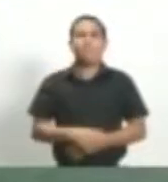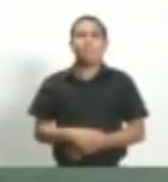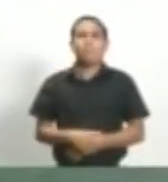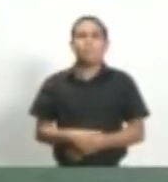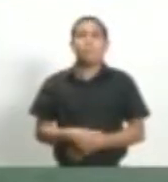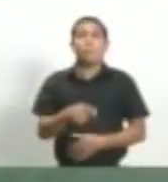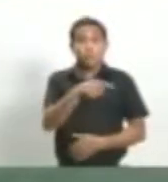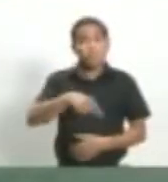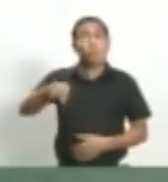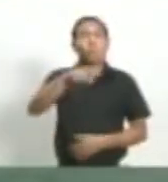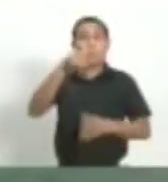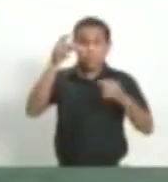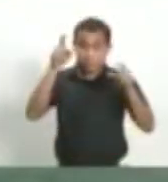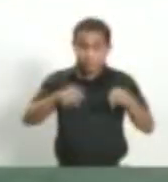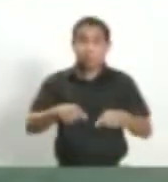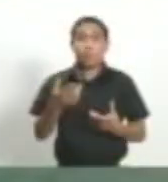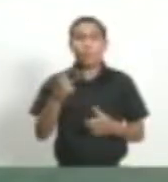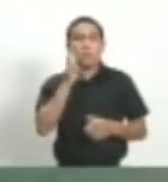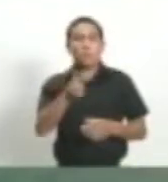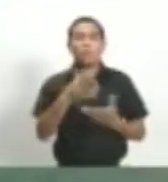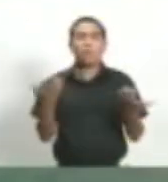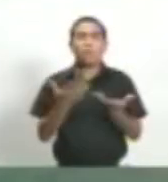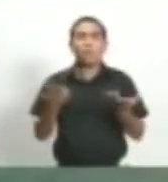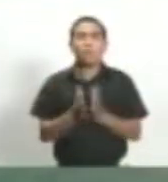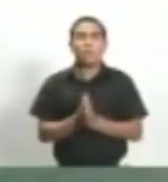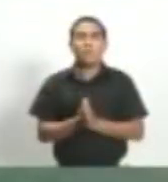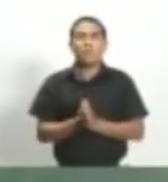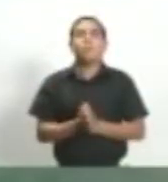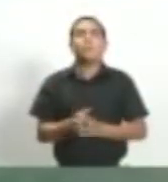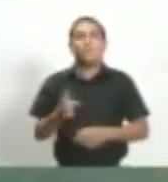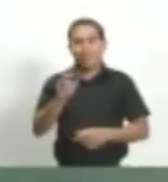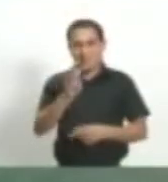Usted también puede ver la presente emisión a través de nuestro canal aliado como